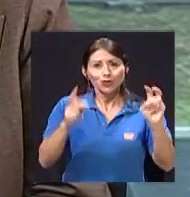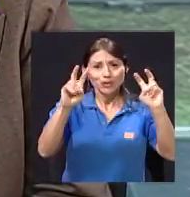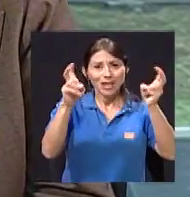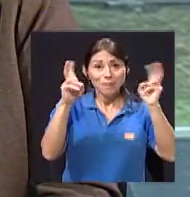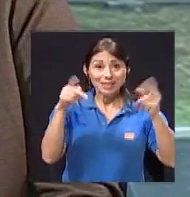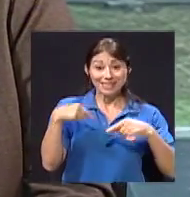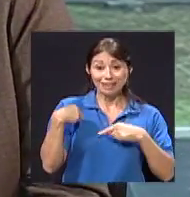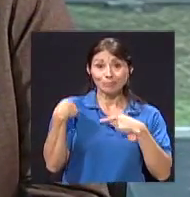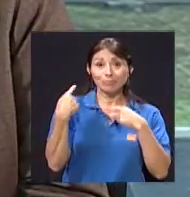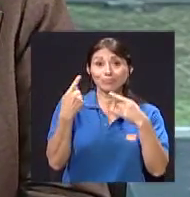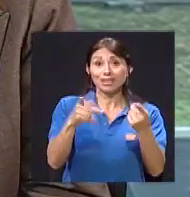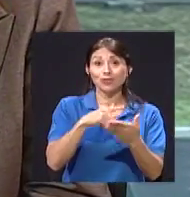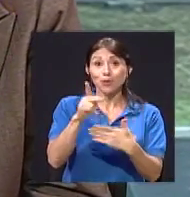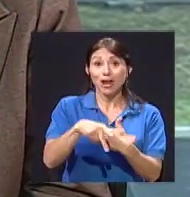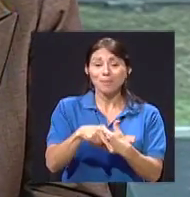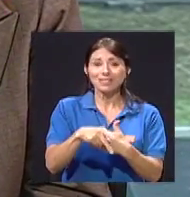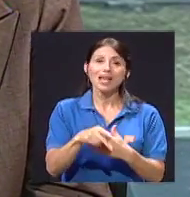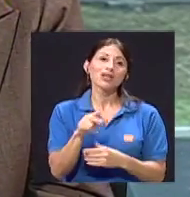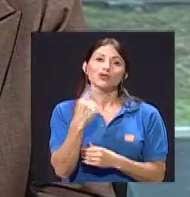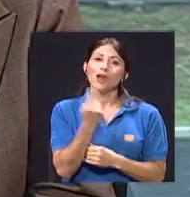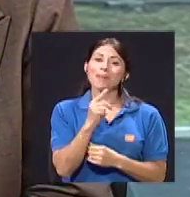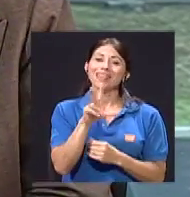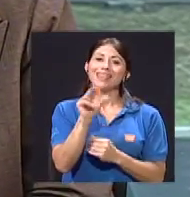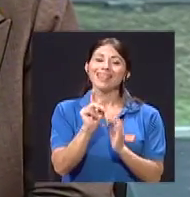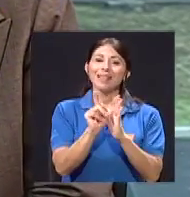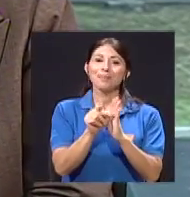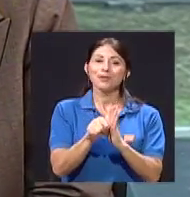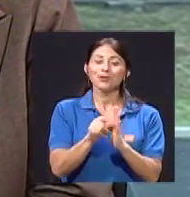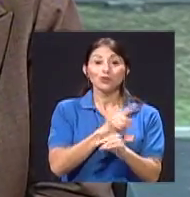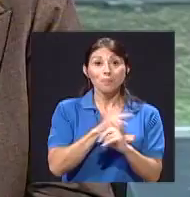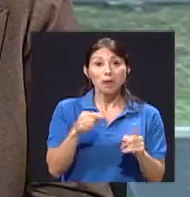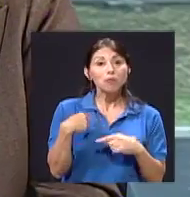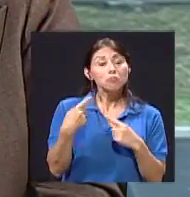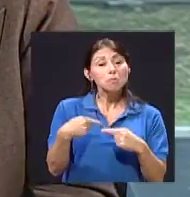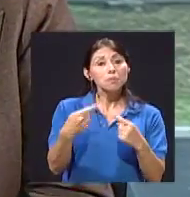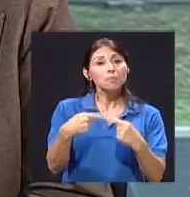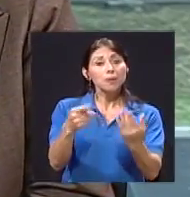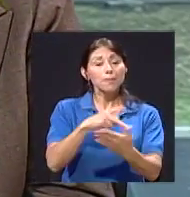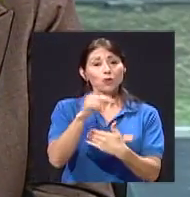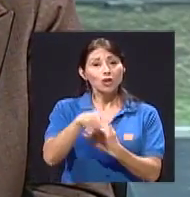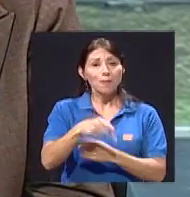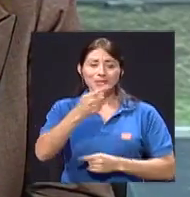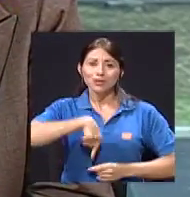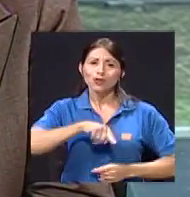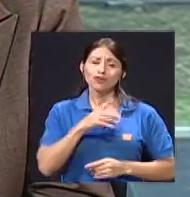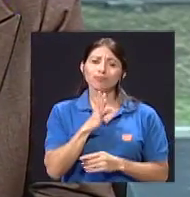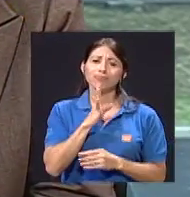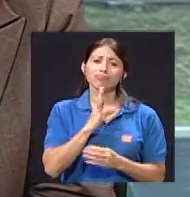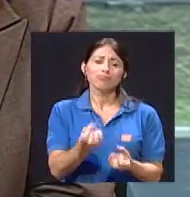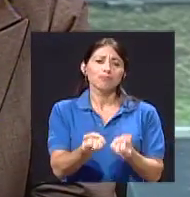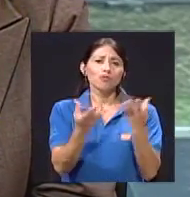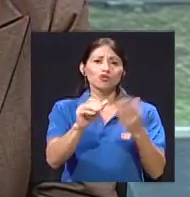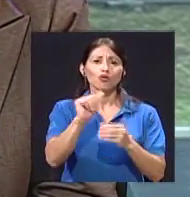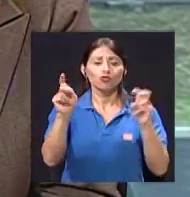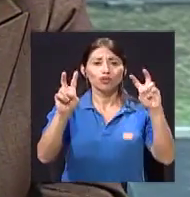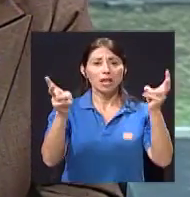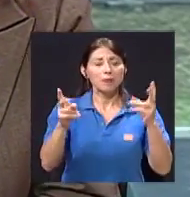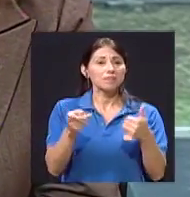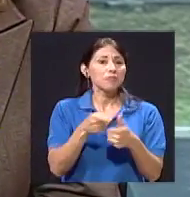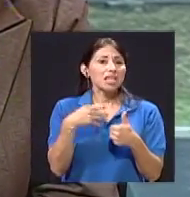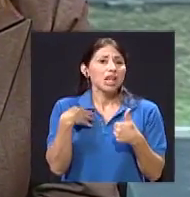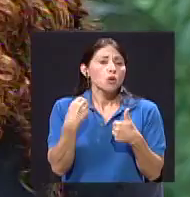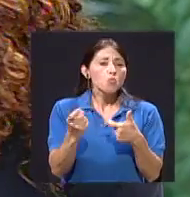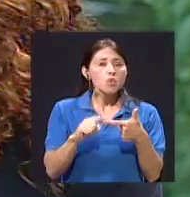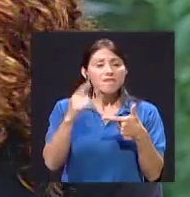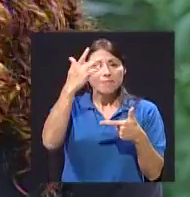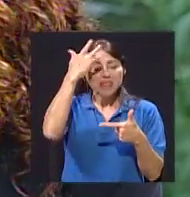programas, son 30 minutos nada más, pero a lo largo de estos programas vamos a poder abarcar muchísimos otros temas, desde salud, enfermedad